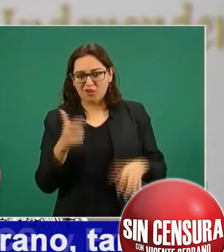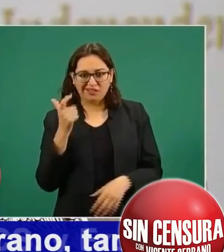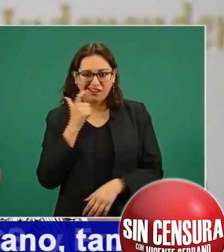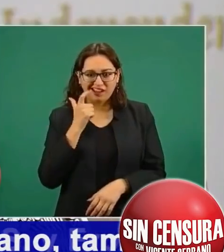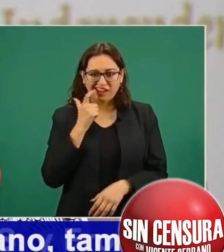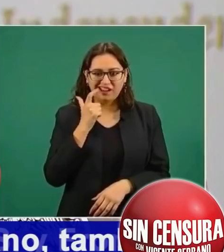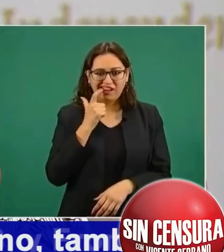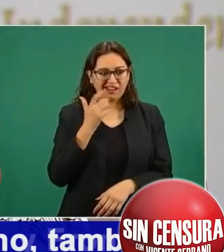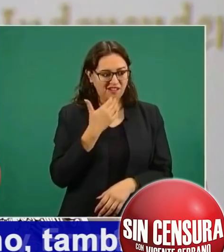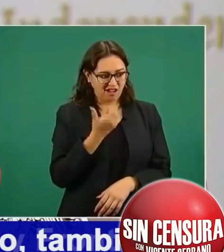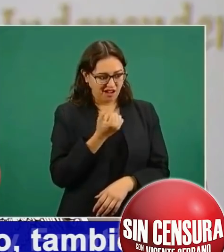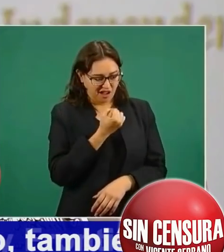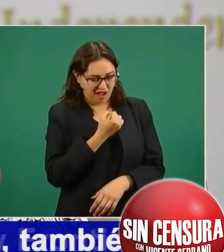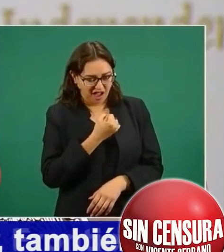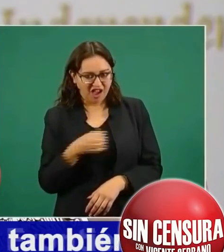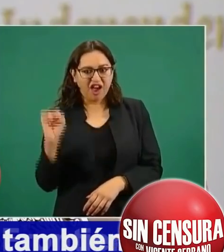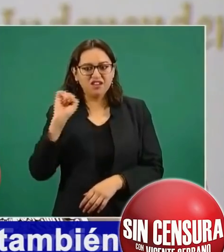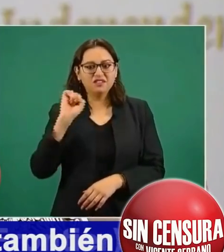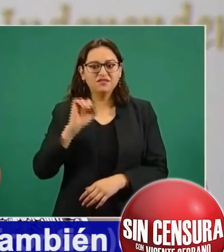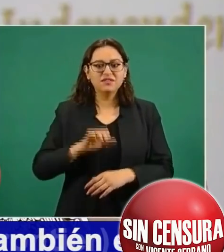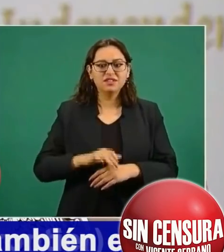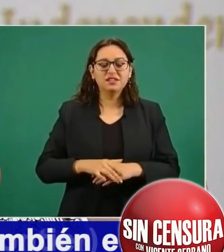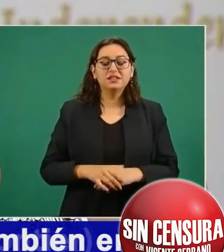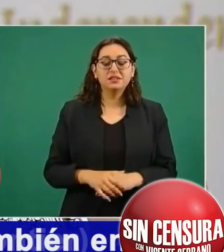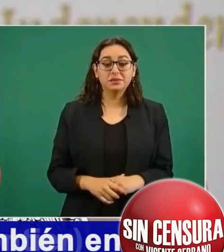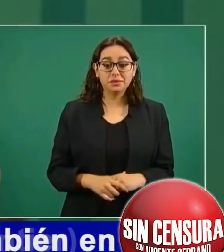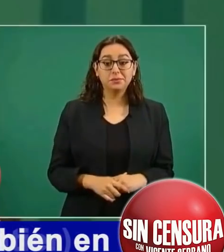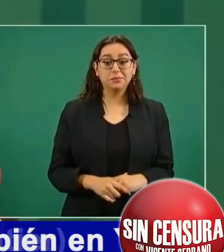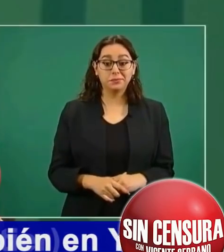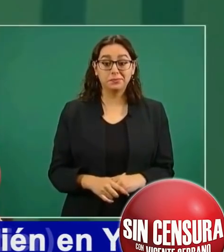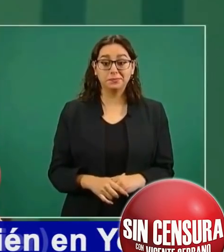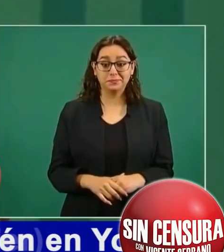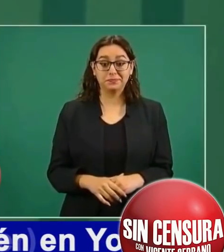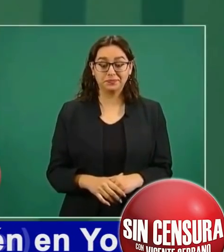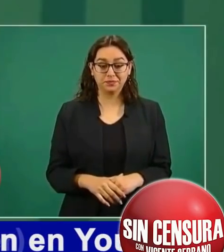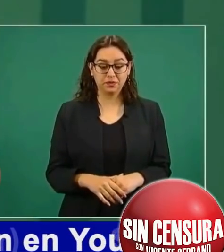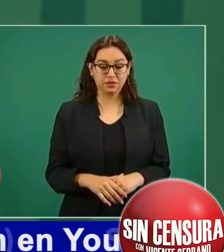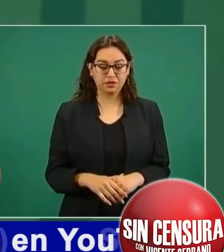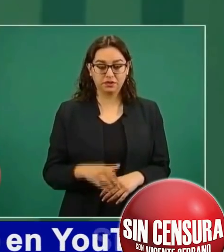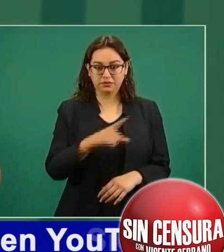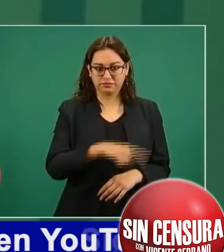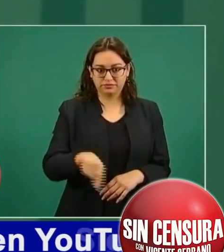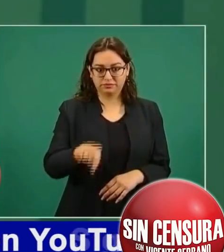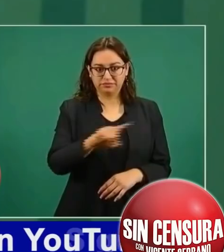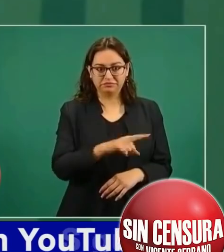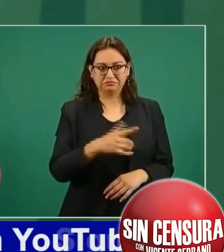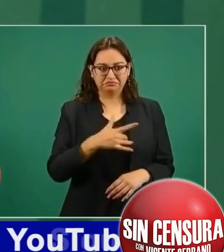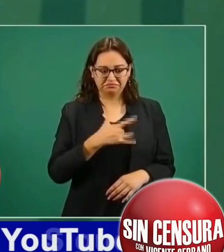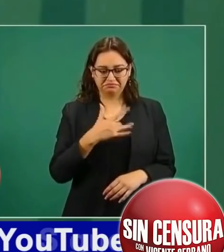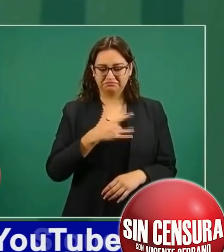de gente que se ufanaba